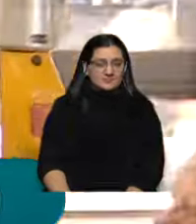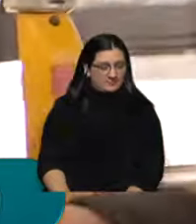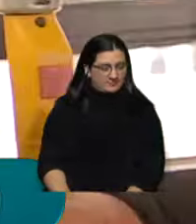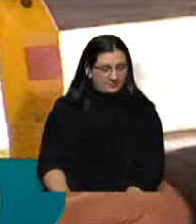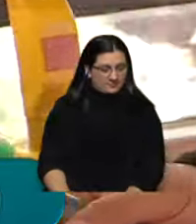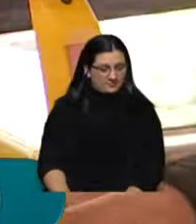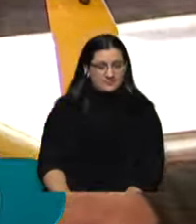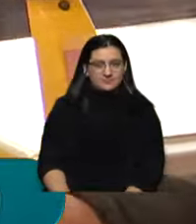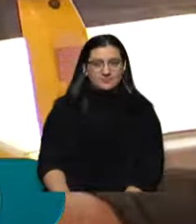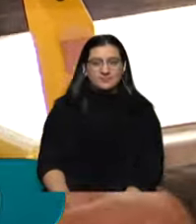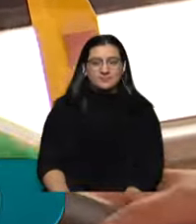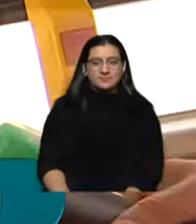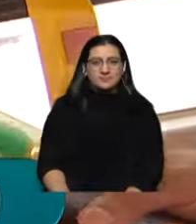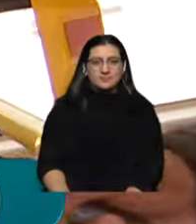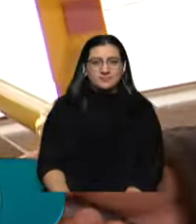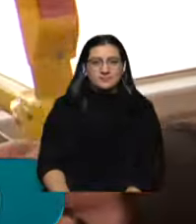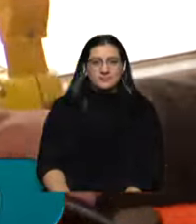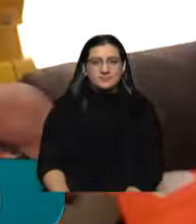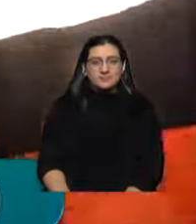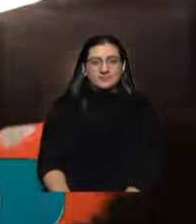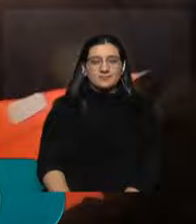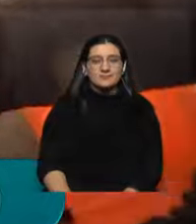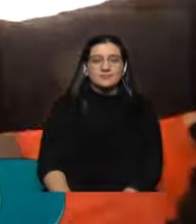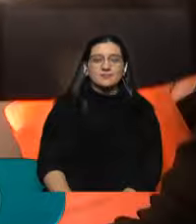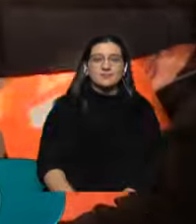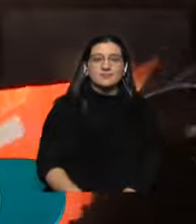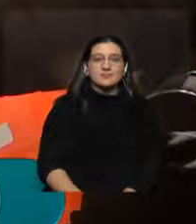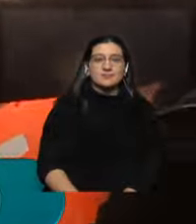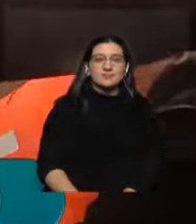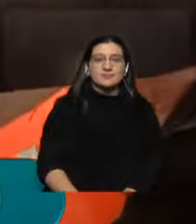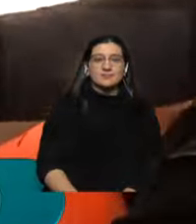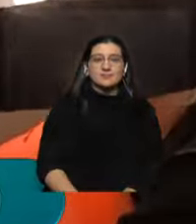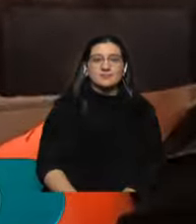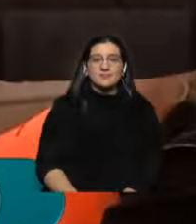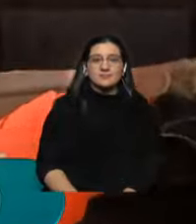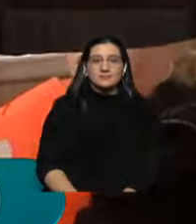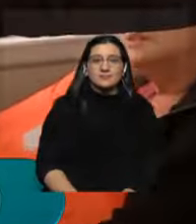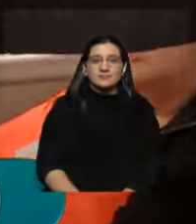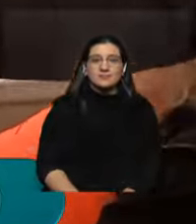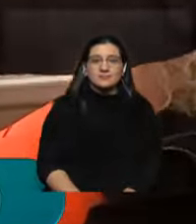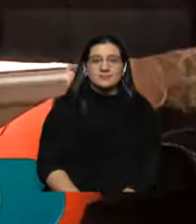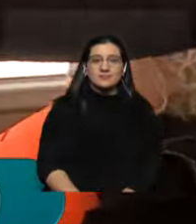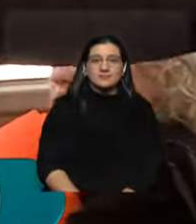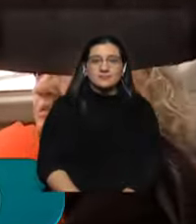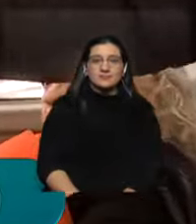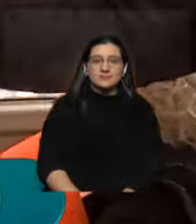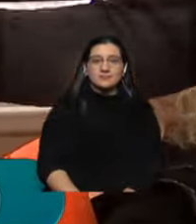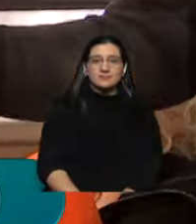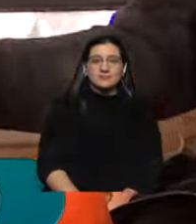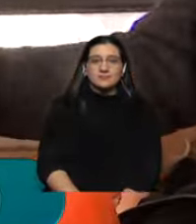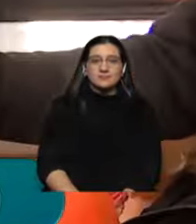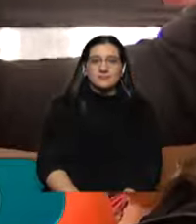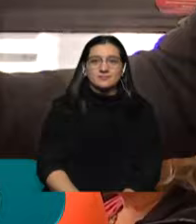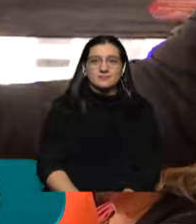Dejé mi sangre muy lejos de aquí y casi ya no me queda vigor. Acércate así, mi guitarra